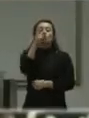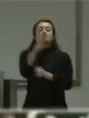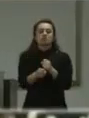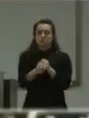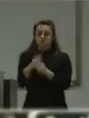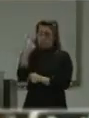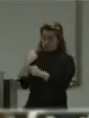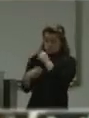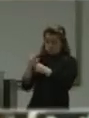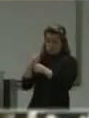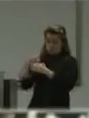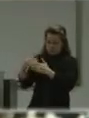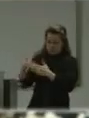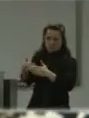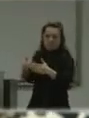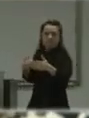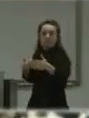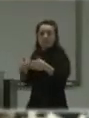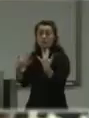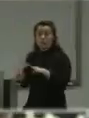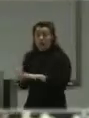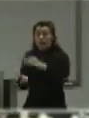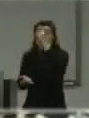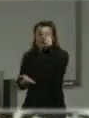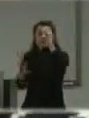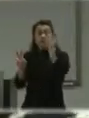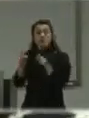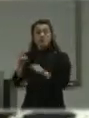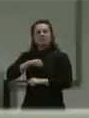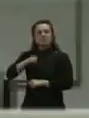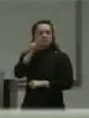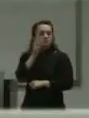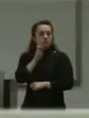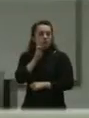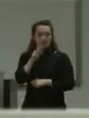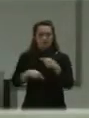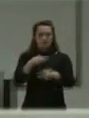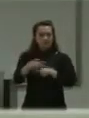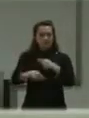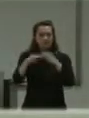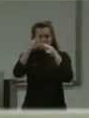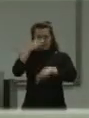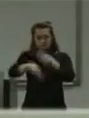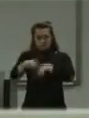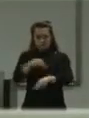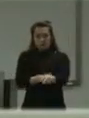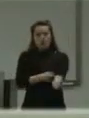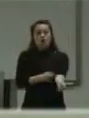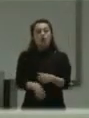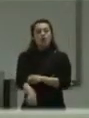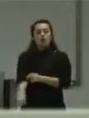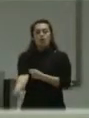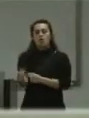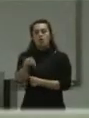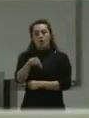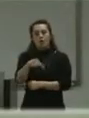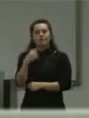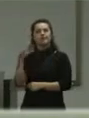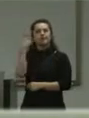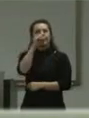hemos aprendido mucho de este tema de este tema específico de derechos sexuales y reproductivos que hoy nos sirve para el